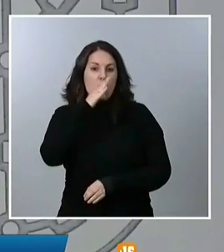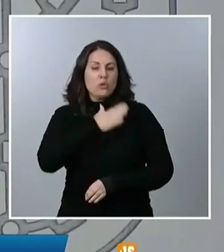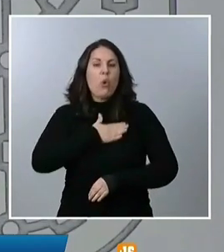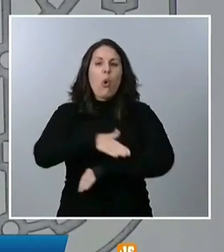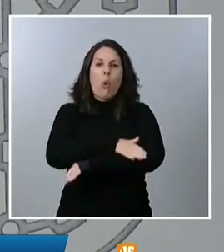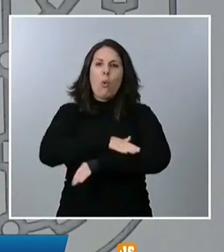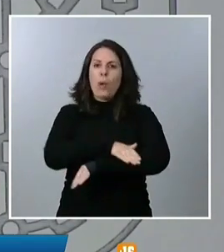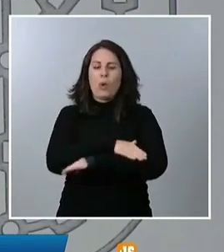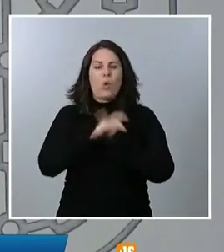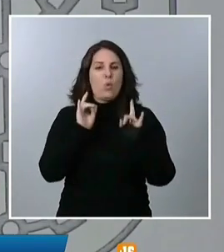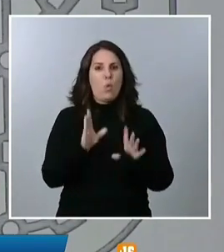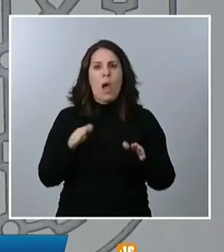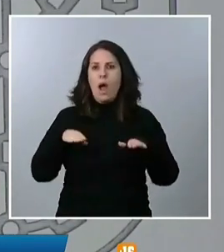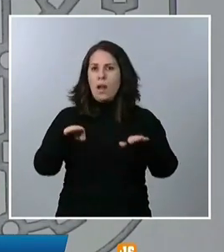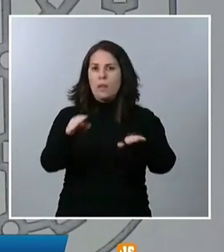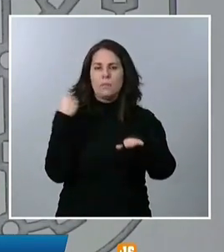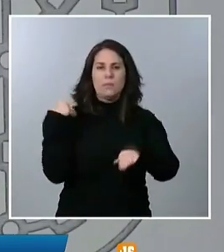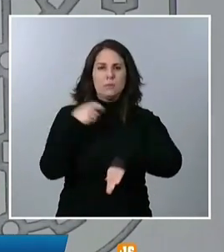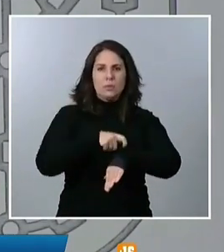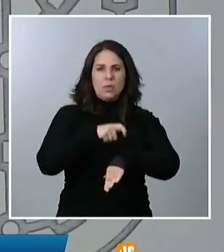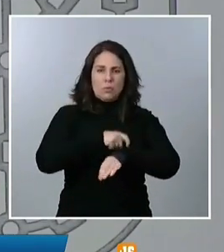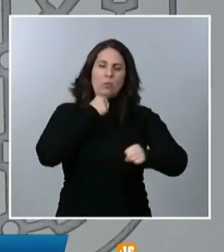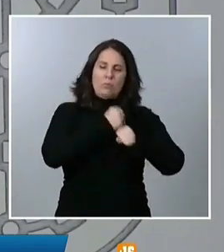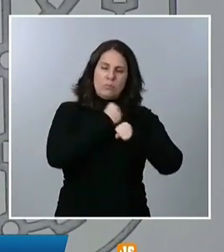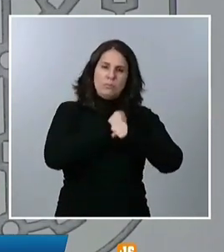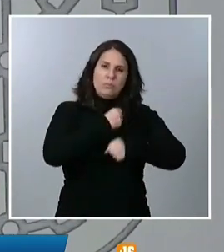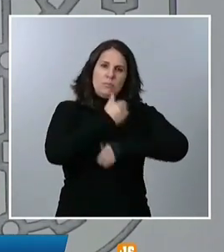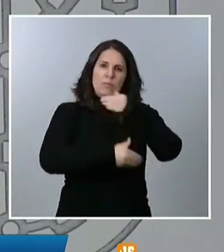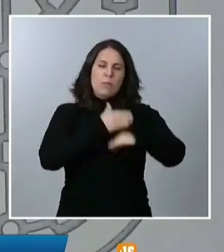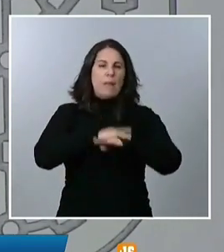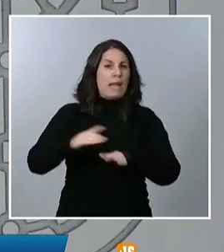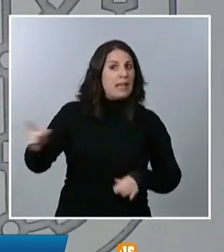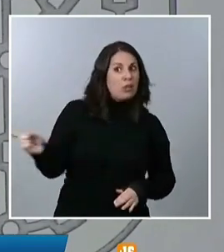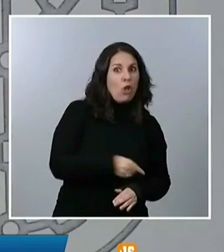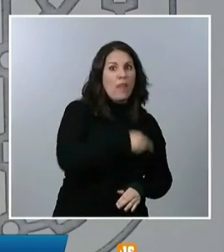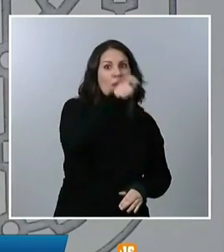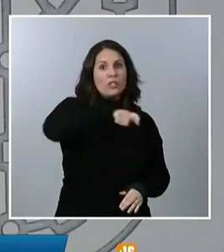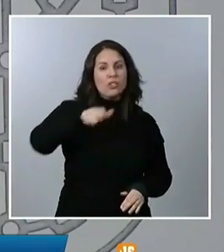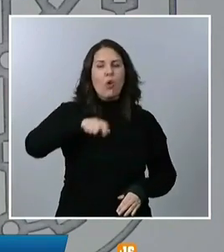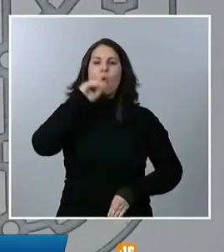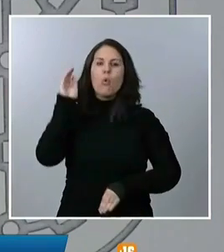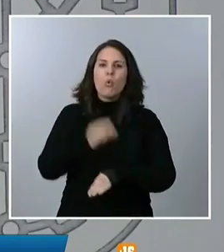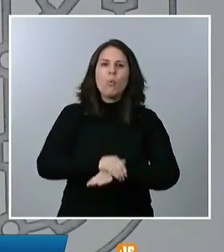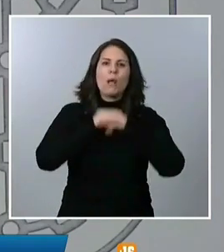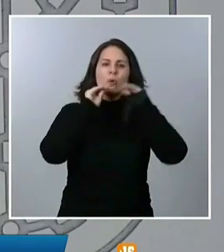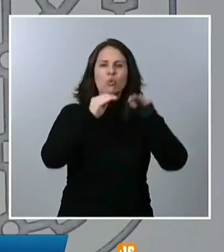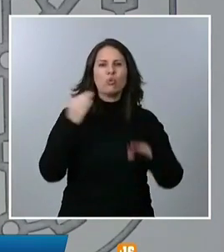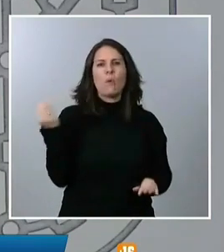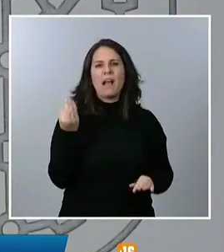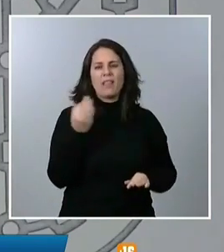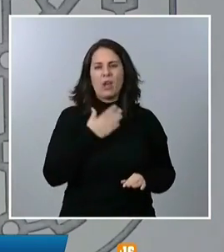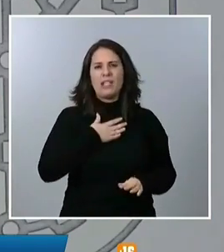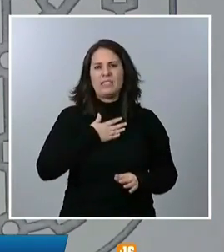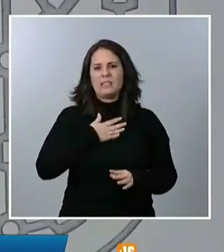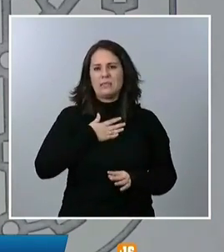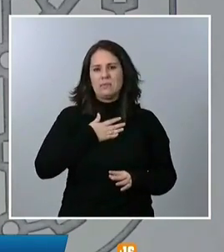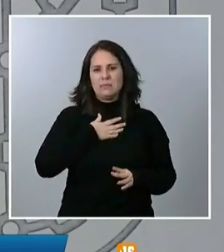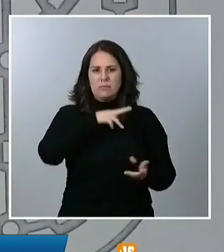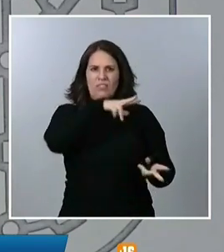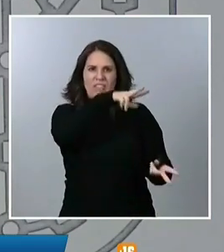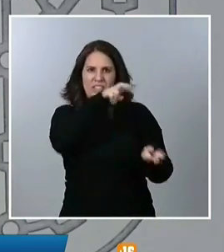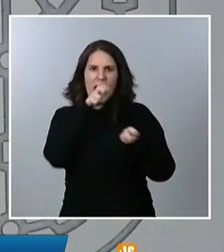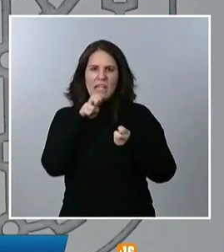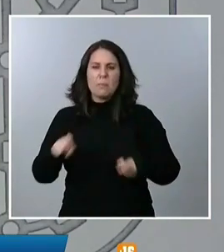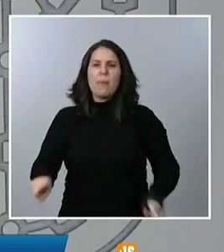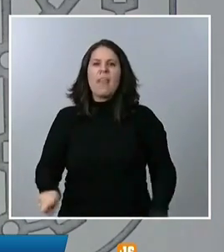paralelo trabajando para que todos los contribuyentes cumplan con sus obligaciones fiscales, procedan de donde procedan,